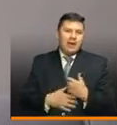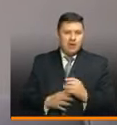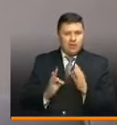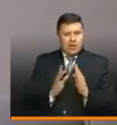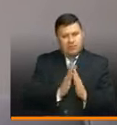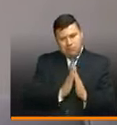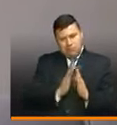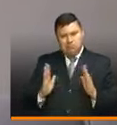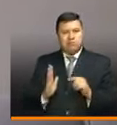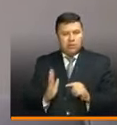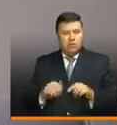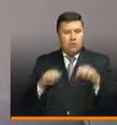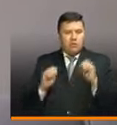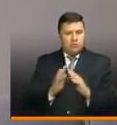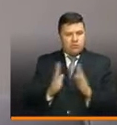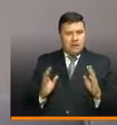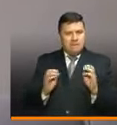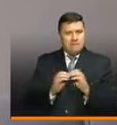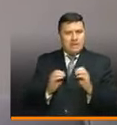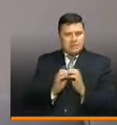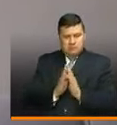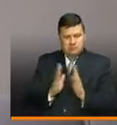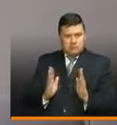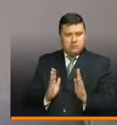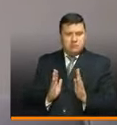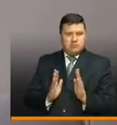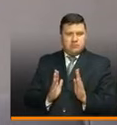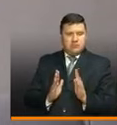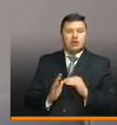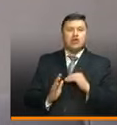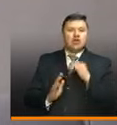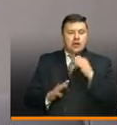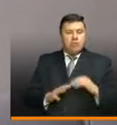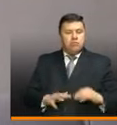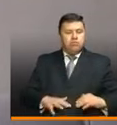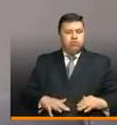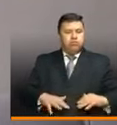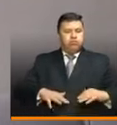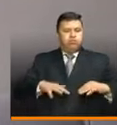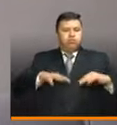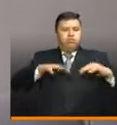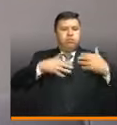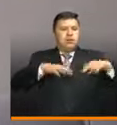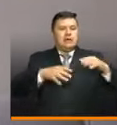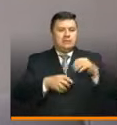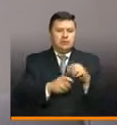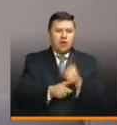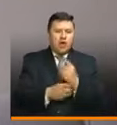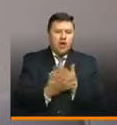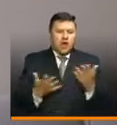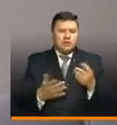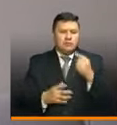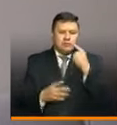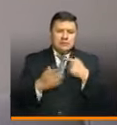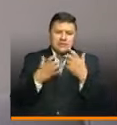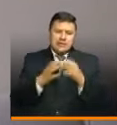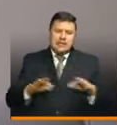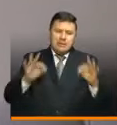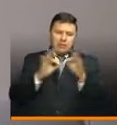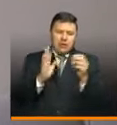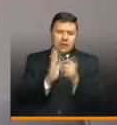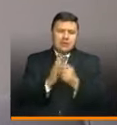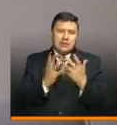garantizar que se pueda tener el material en la cantidad adecuada. Otra de las cosas que es